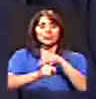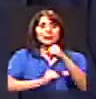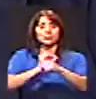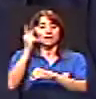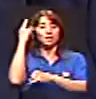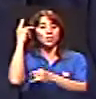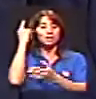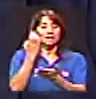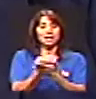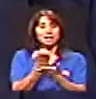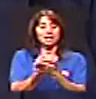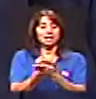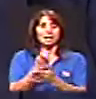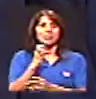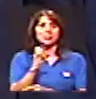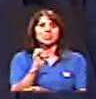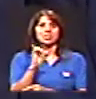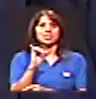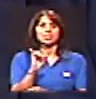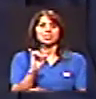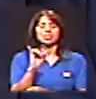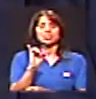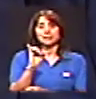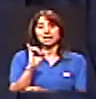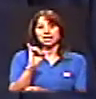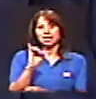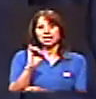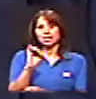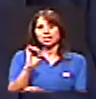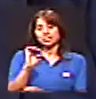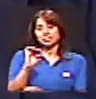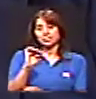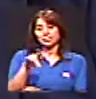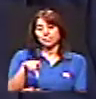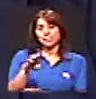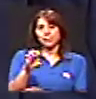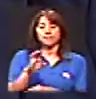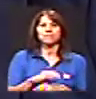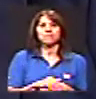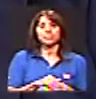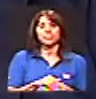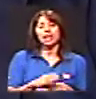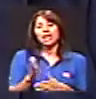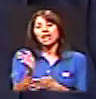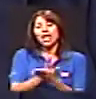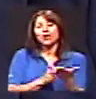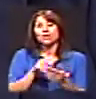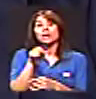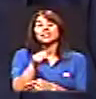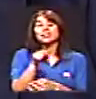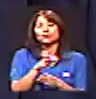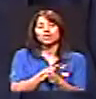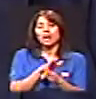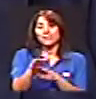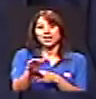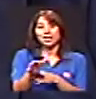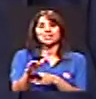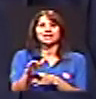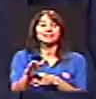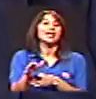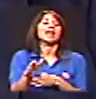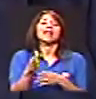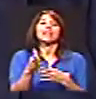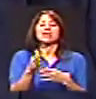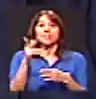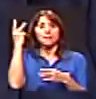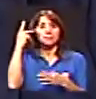Política Económica, el CIMPE, que sigue teniendo entre algunas de sus carreras o programas docentes esa maestría en